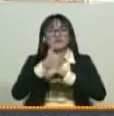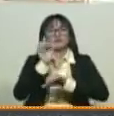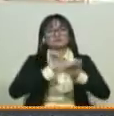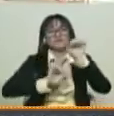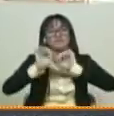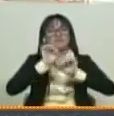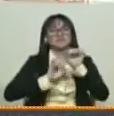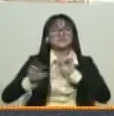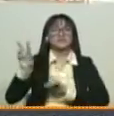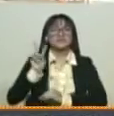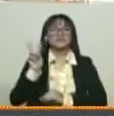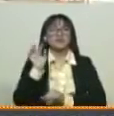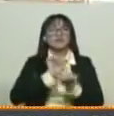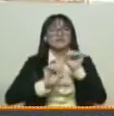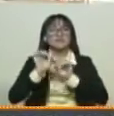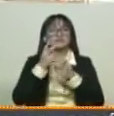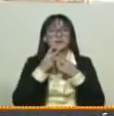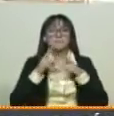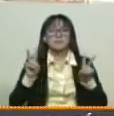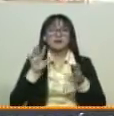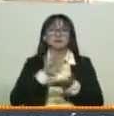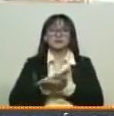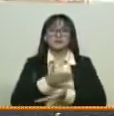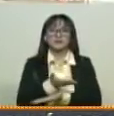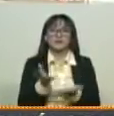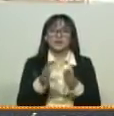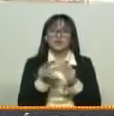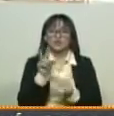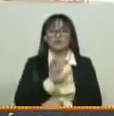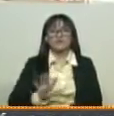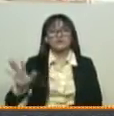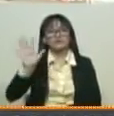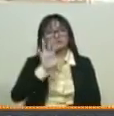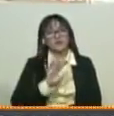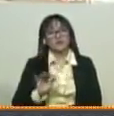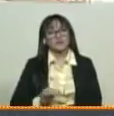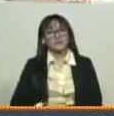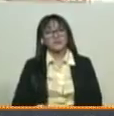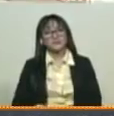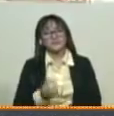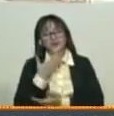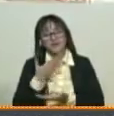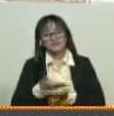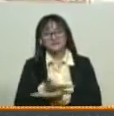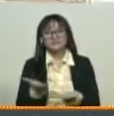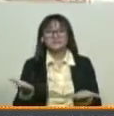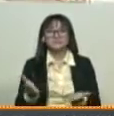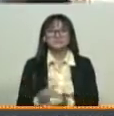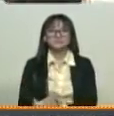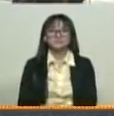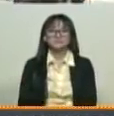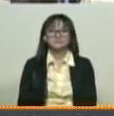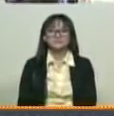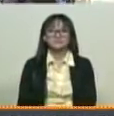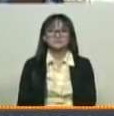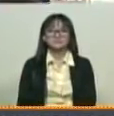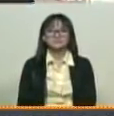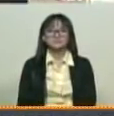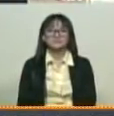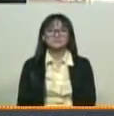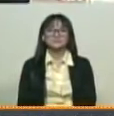de Venezuela, en defensa de la paz y de la tranquilidad de los venezolanos y de las venezolanas. Muchas gracias.